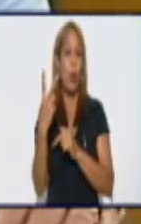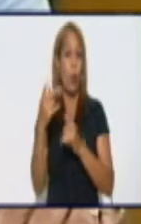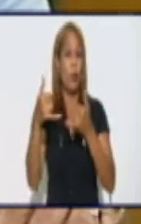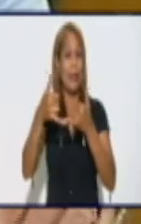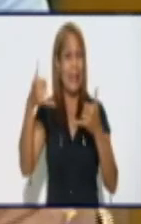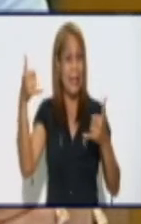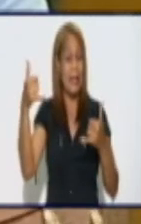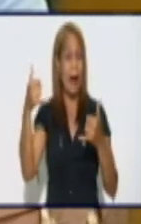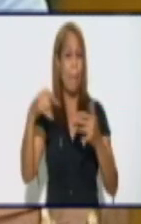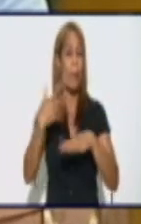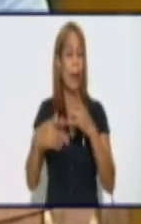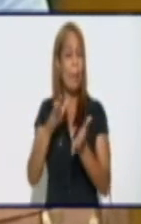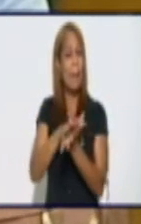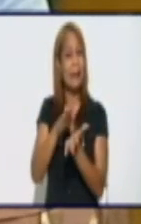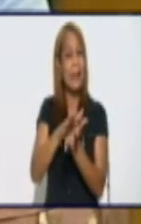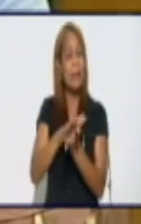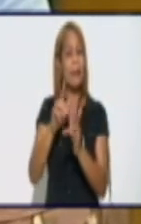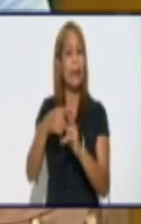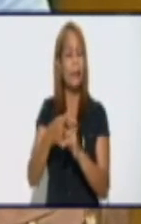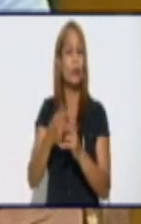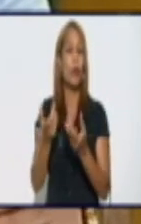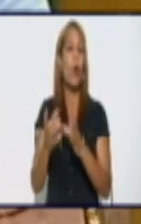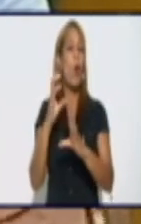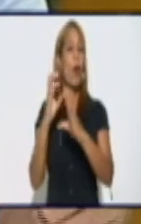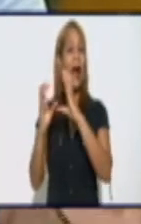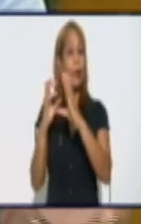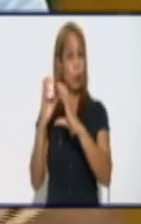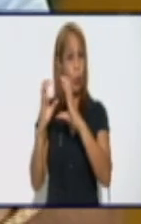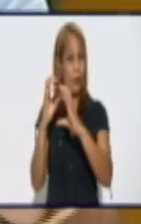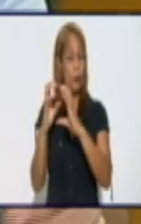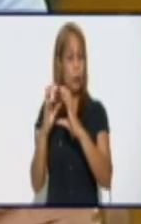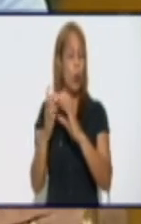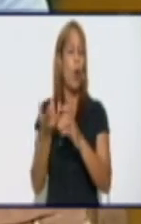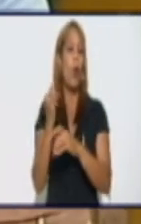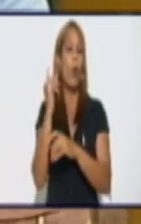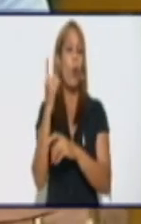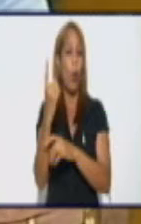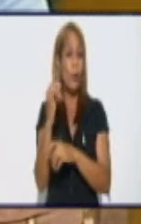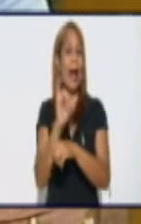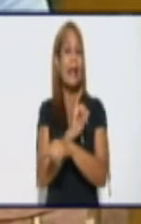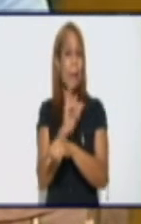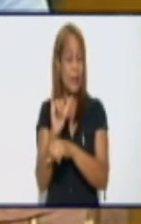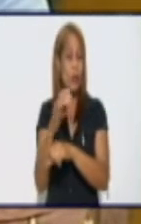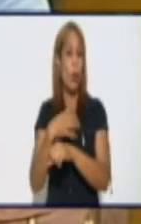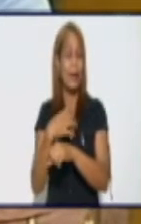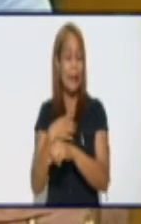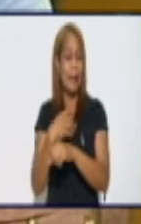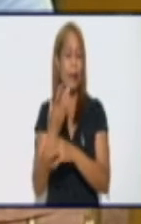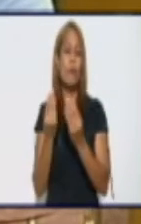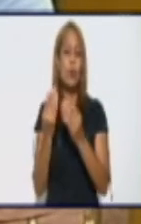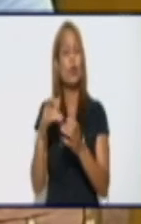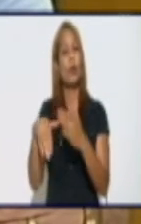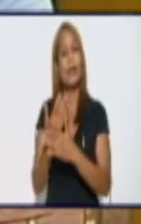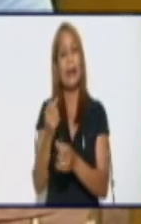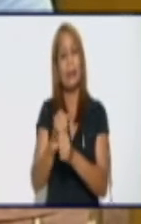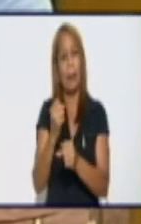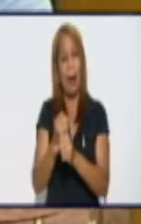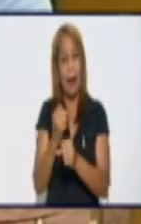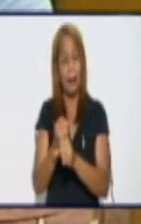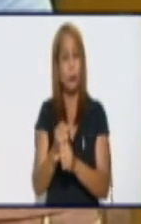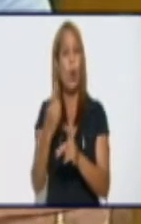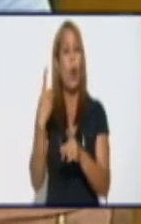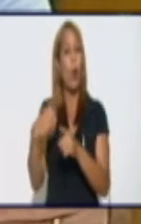circuito más de él al pse misa el ramal que alimenta la yaya por una inversión que lleva varios días ejecutándose una vía libre en